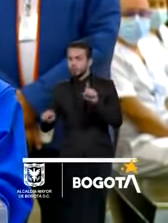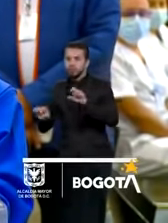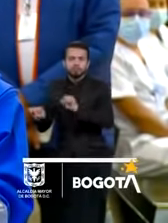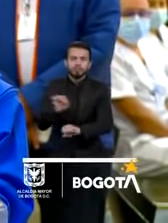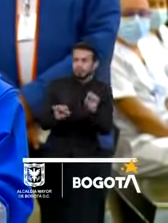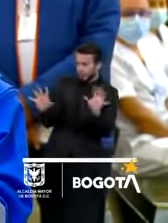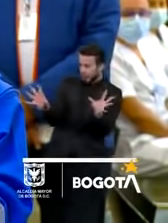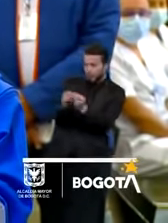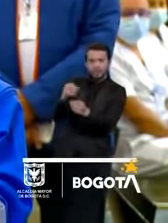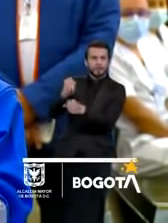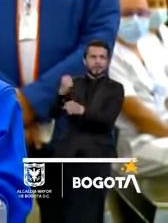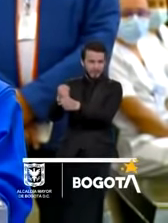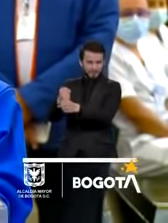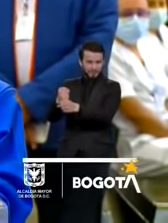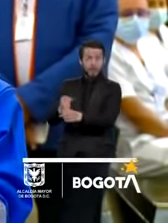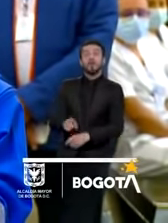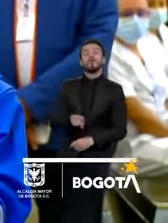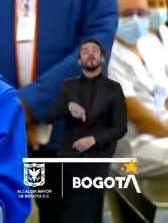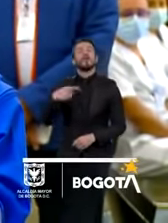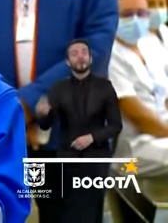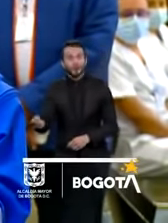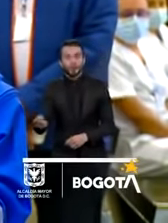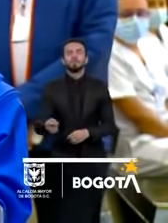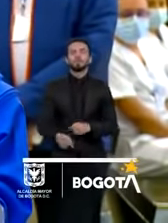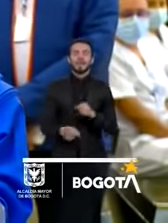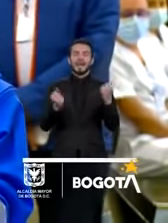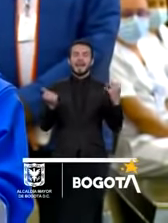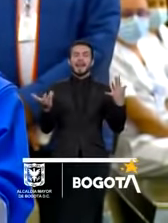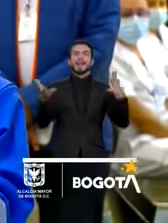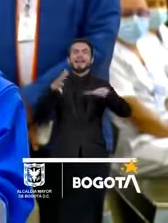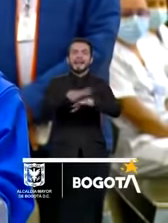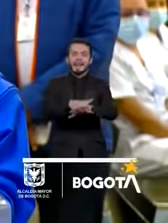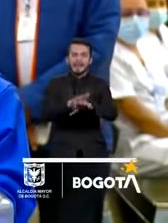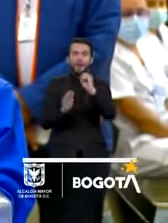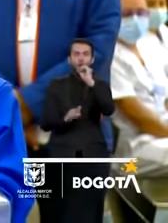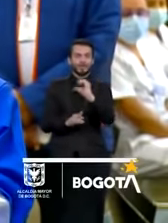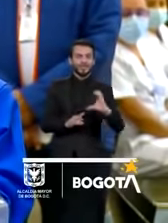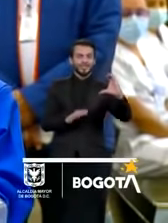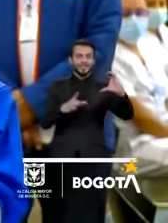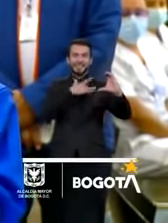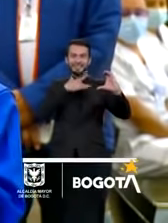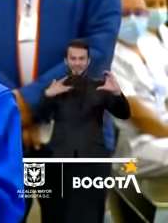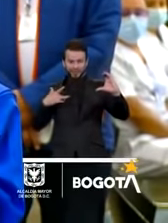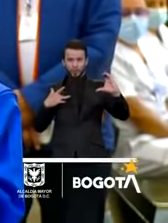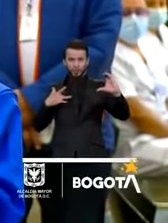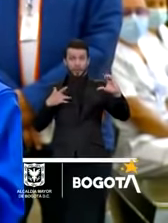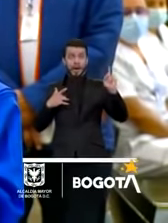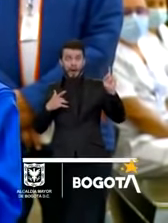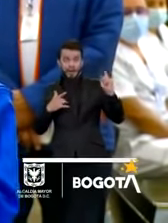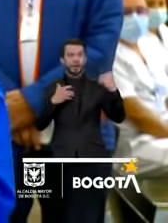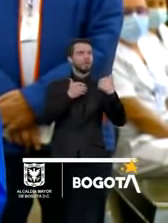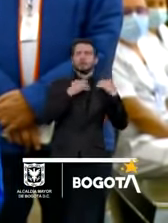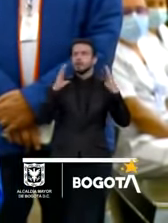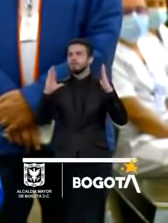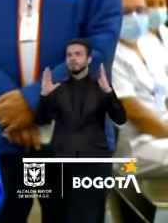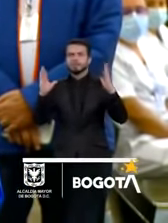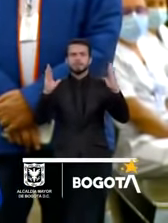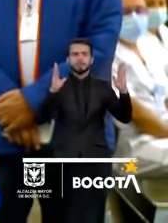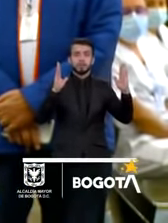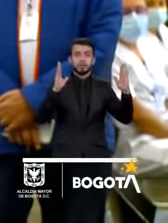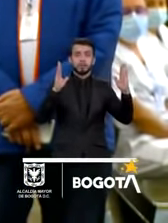está a cargo de la gerencia de este hospital transitorio, que recibirá entonces pacientes de